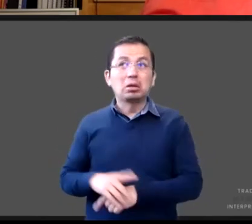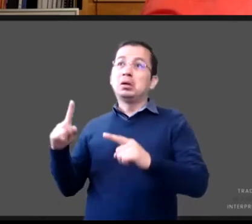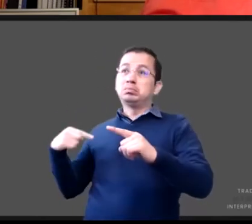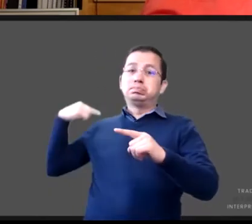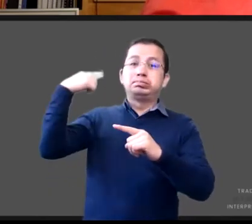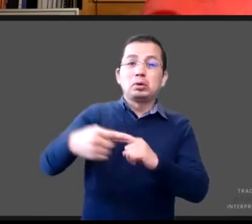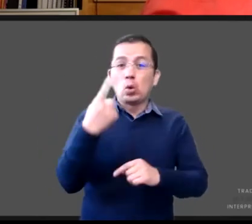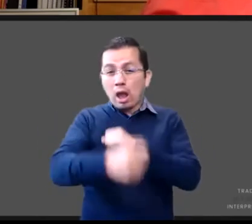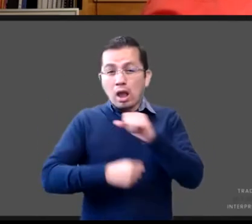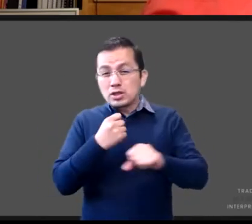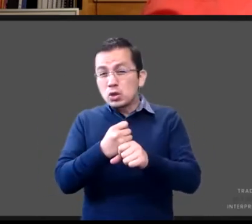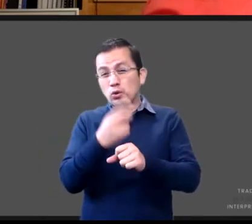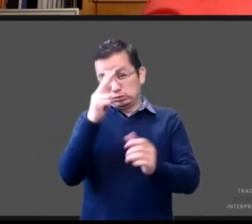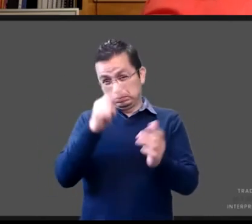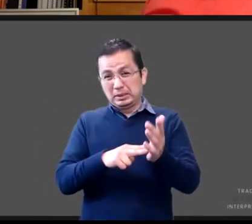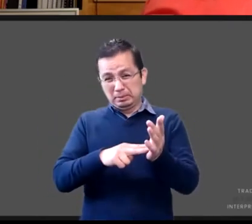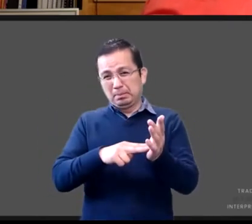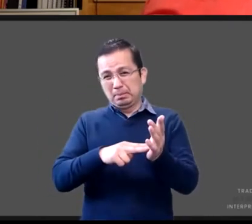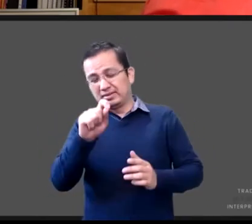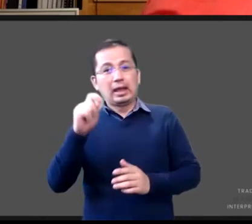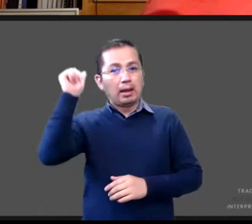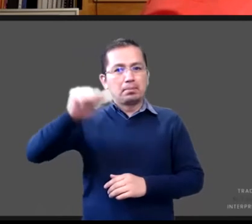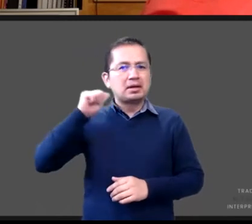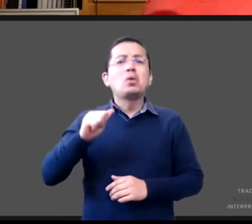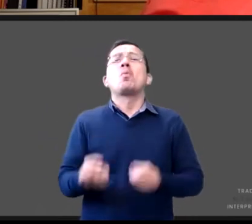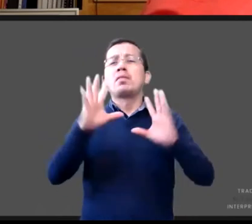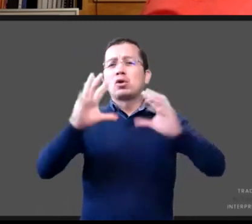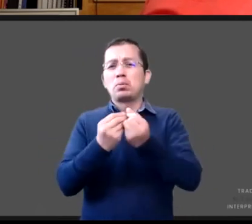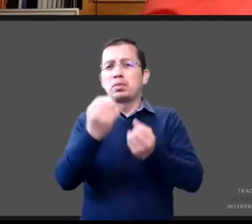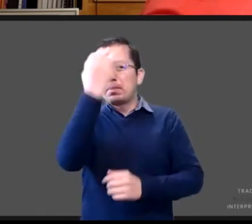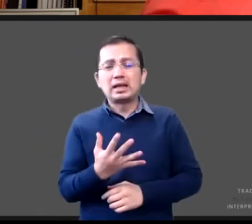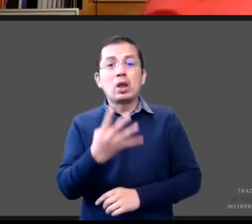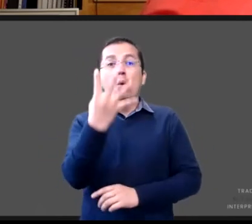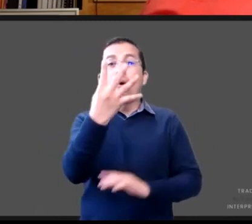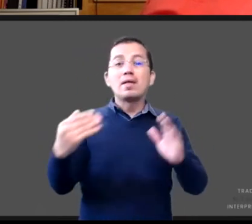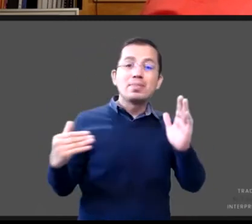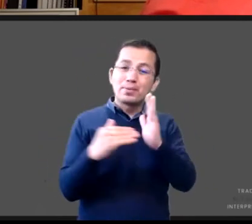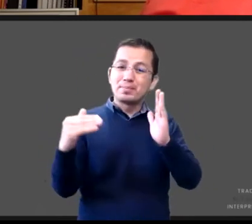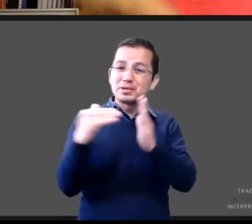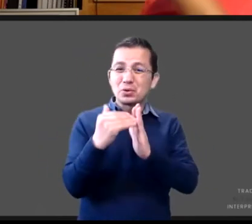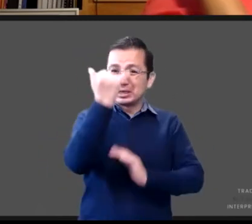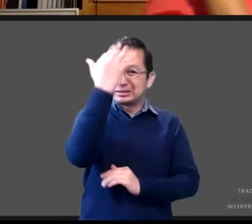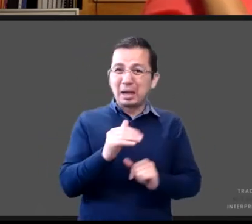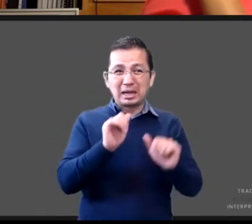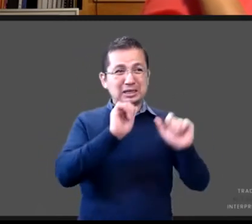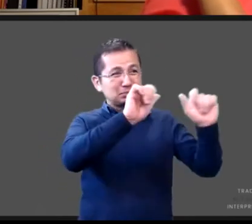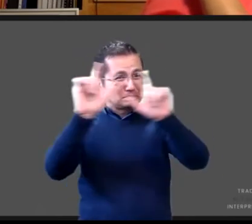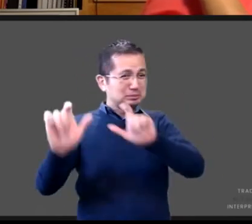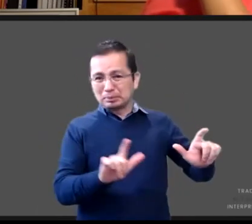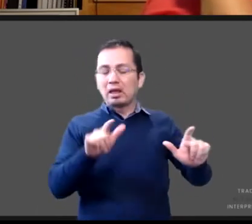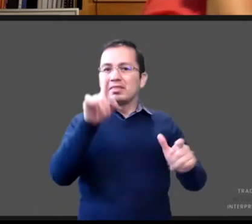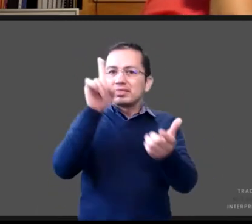de 4 millones. Hubo un crecimiento exponencial durante este periodo de la pandemia, ha habido